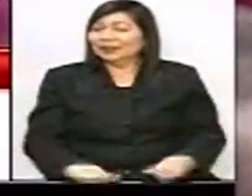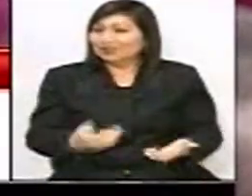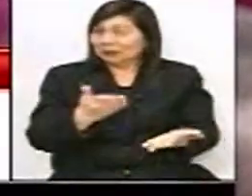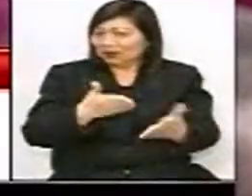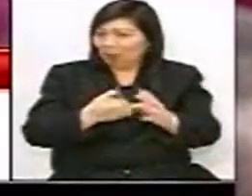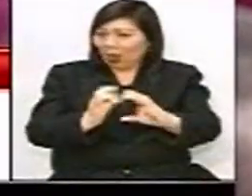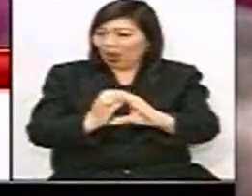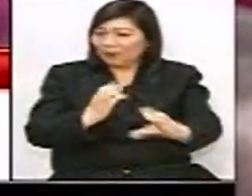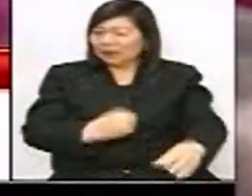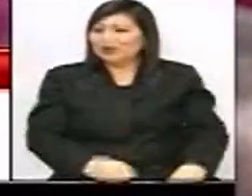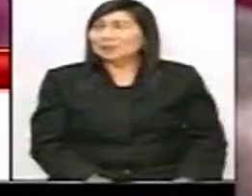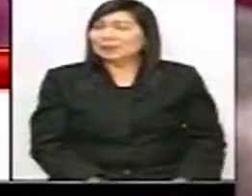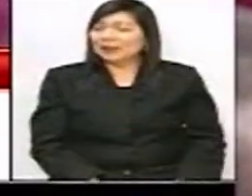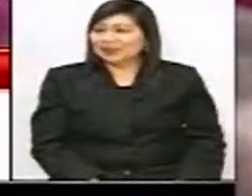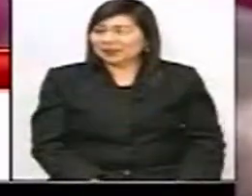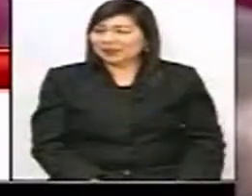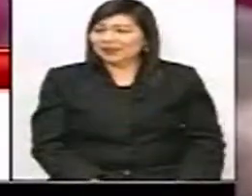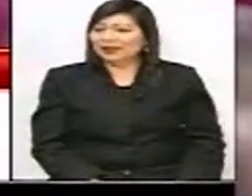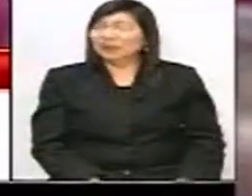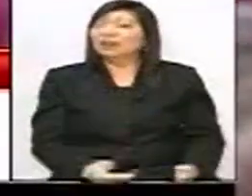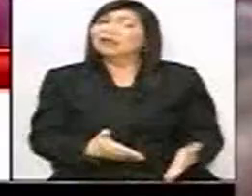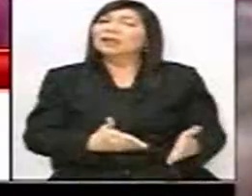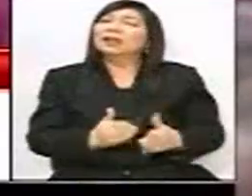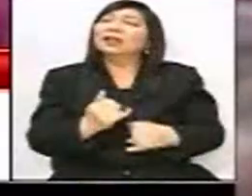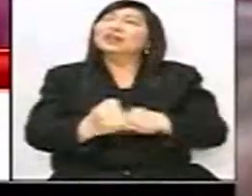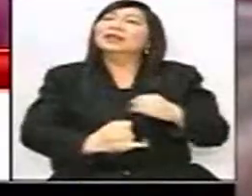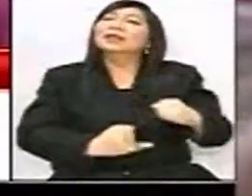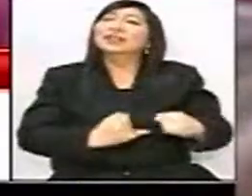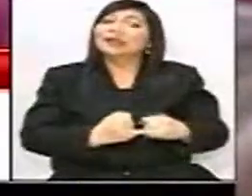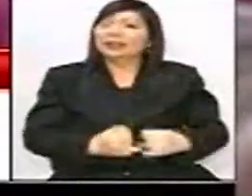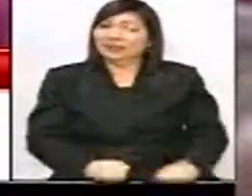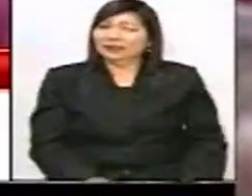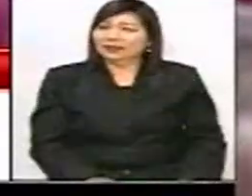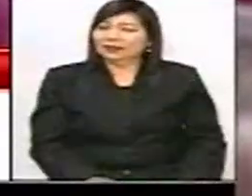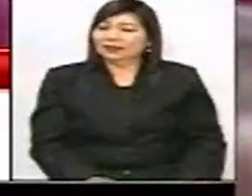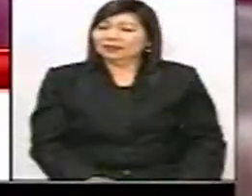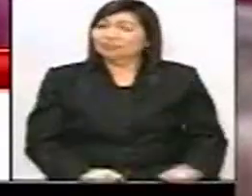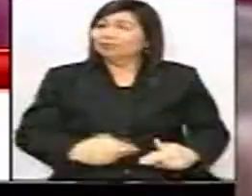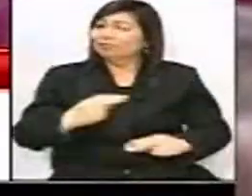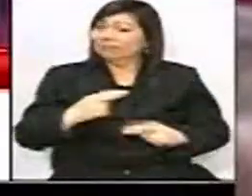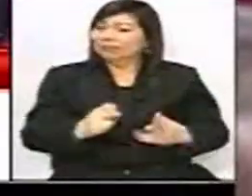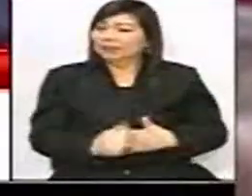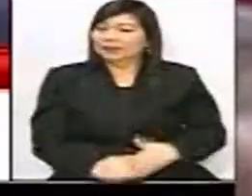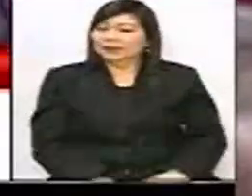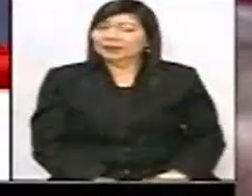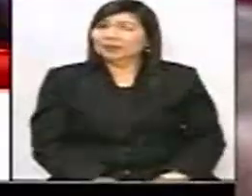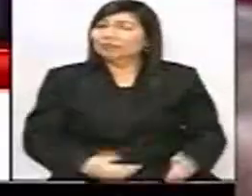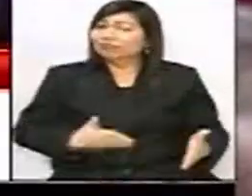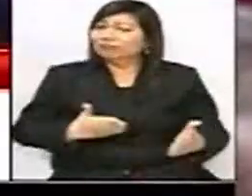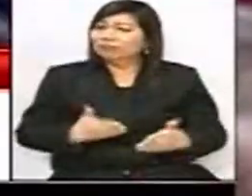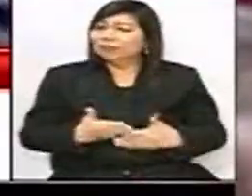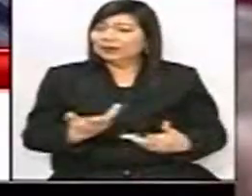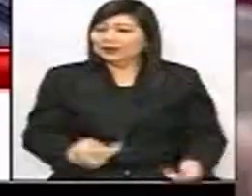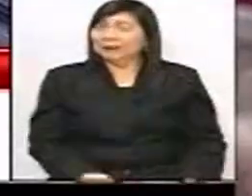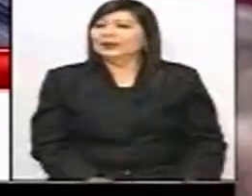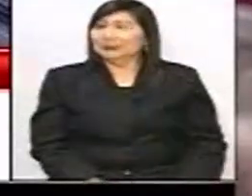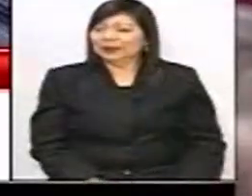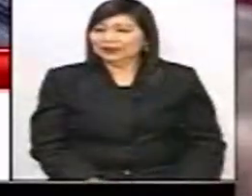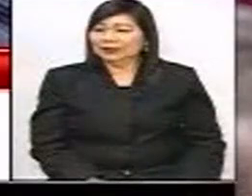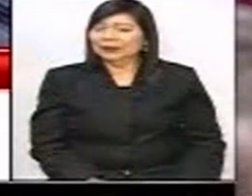paraderos de ómnibus? O sea, ¿qué autopista internacional, de estándar internacional, tiene paraderos de ómnibus en la plena